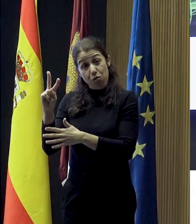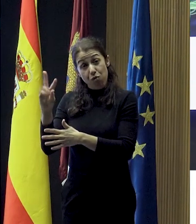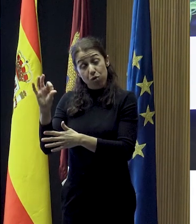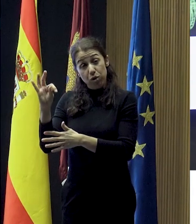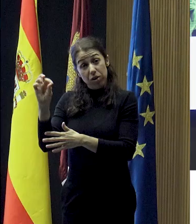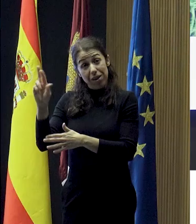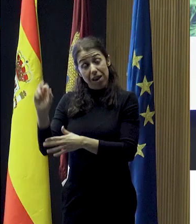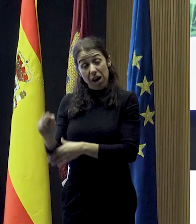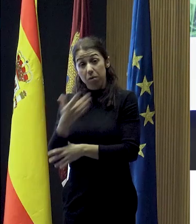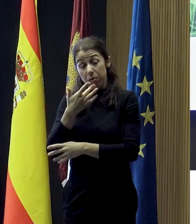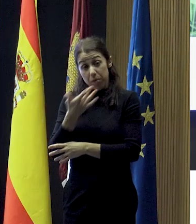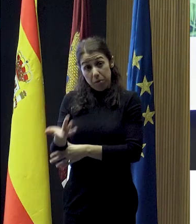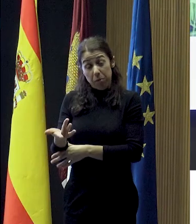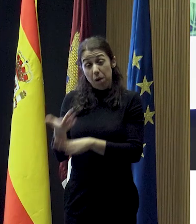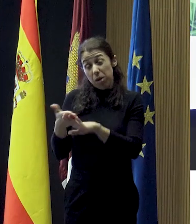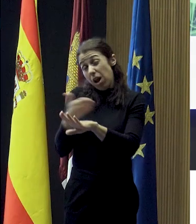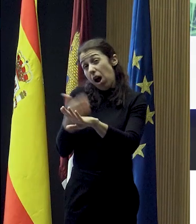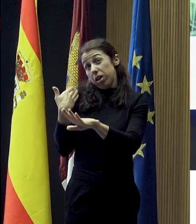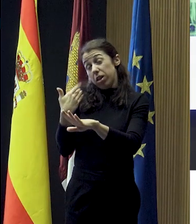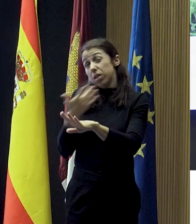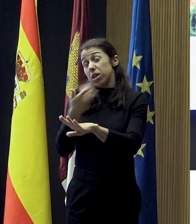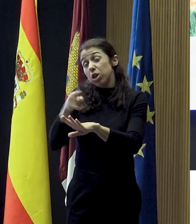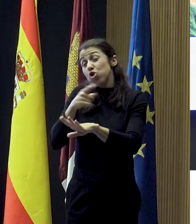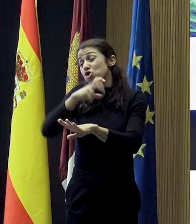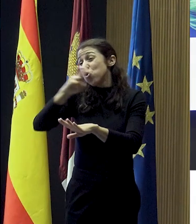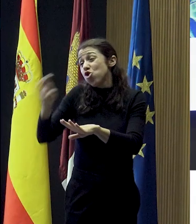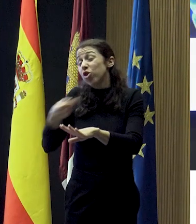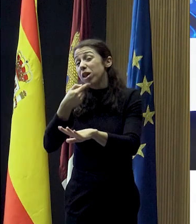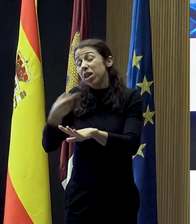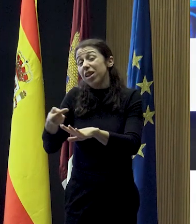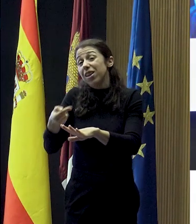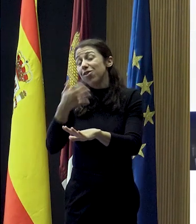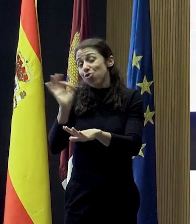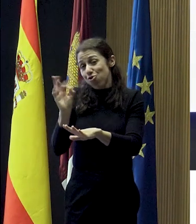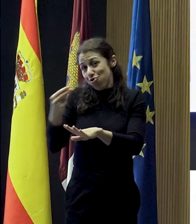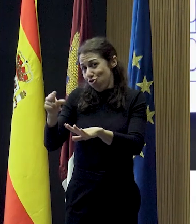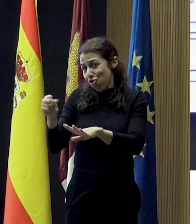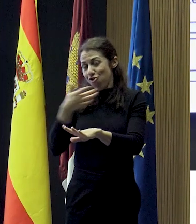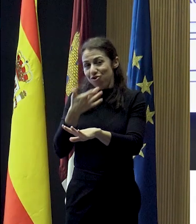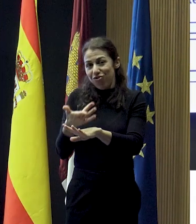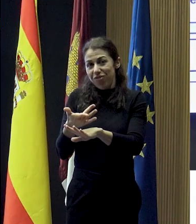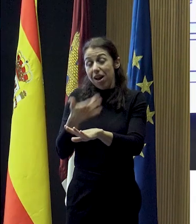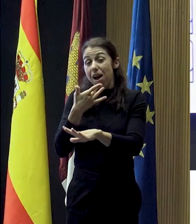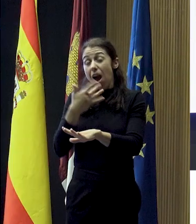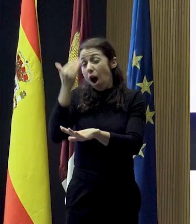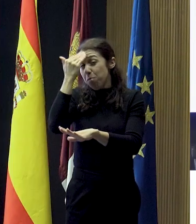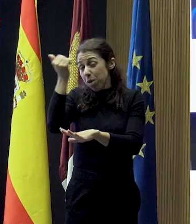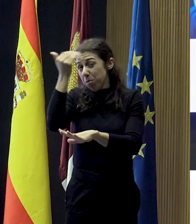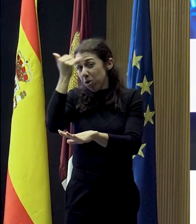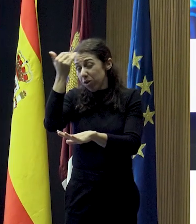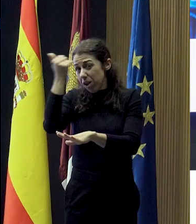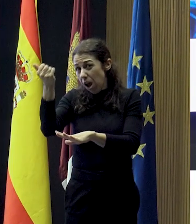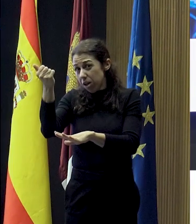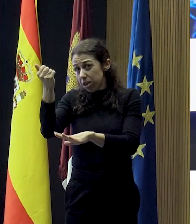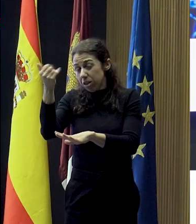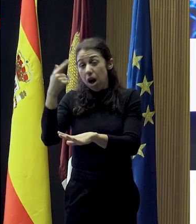Lorente Denot, porque Lorente Denot fue anterior, y otros que van más allá. Dicen, no. Las memorias ni